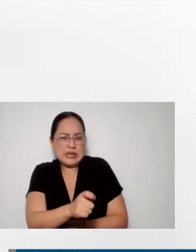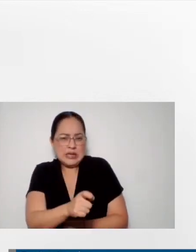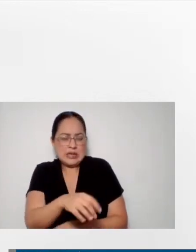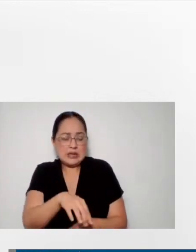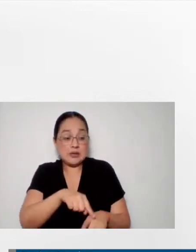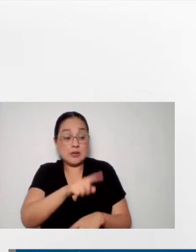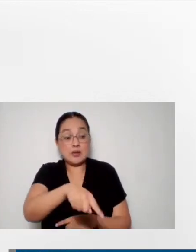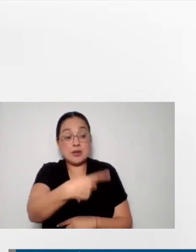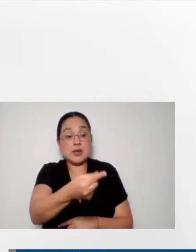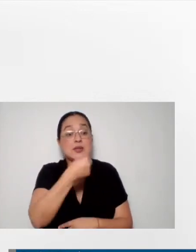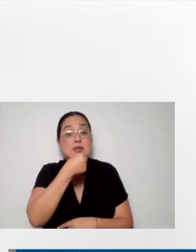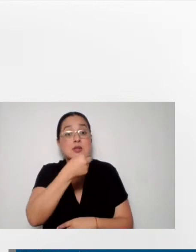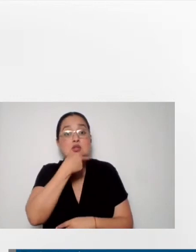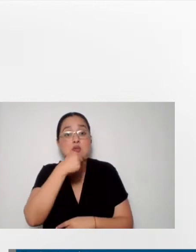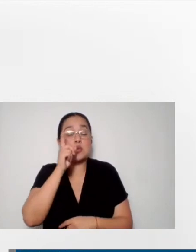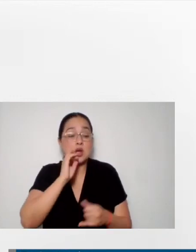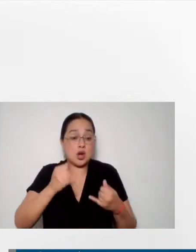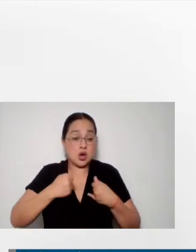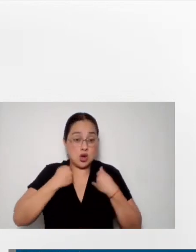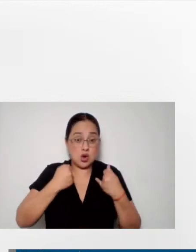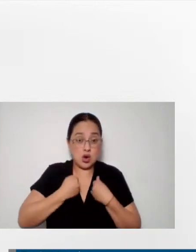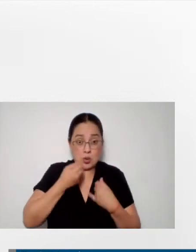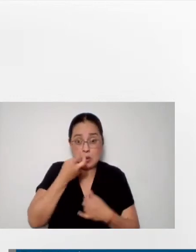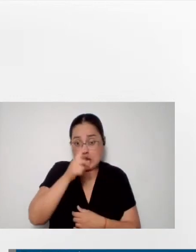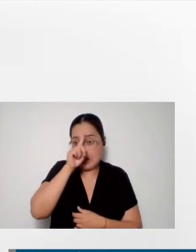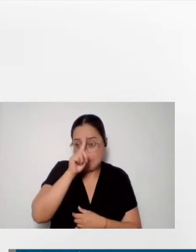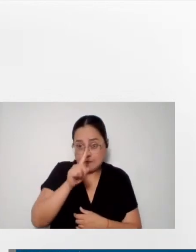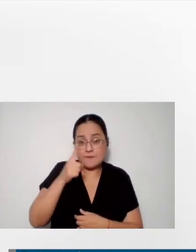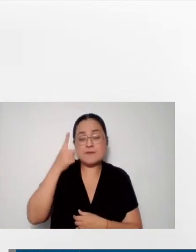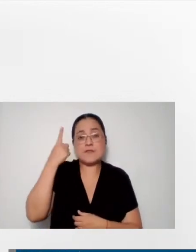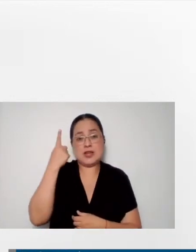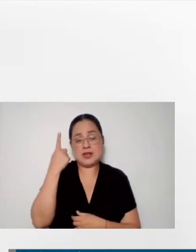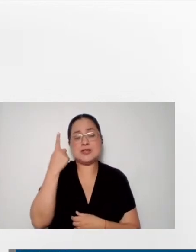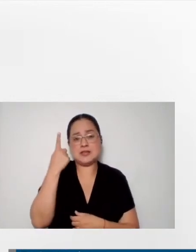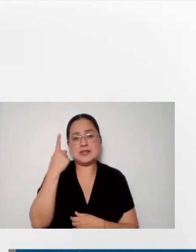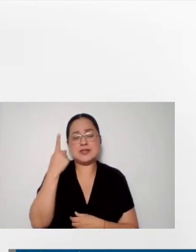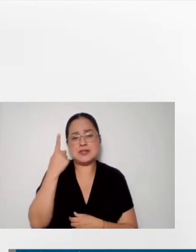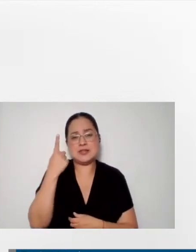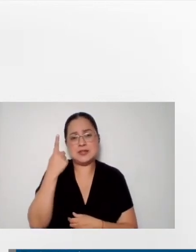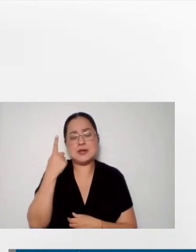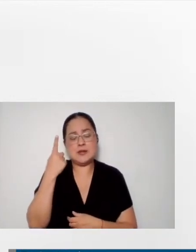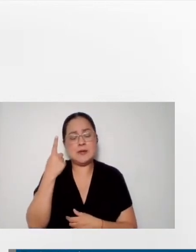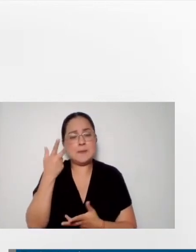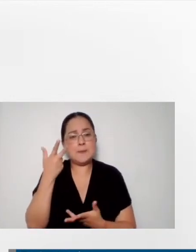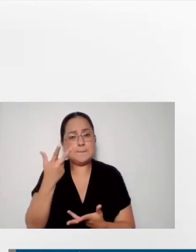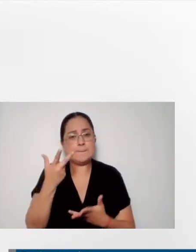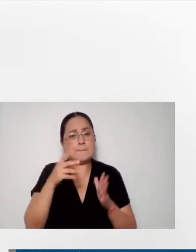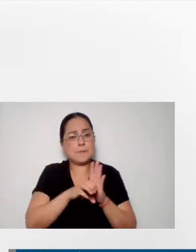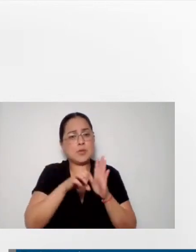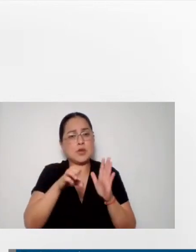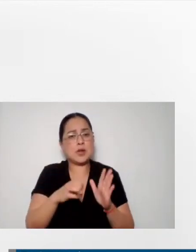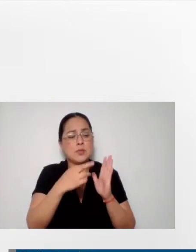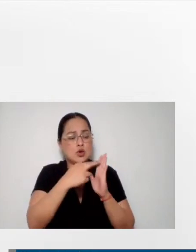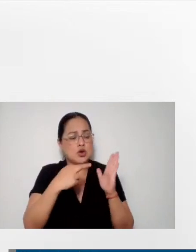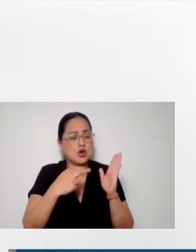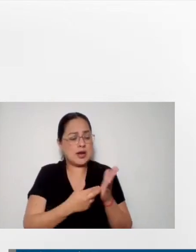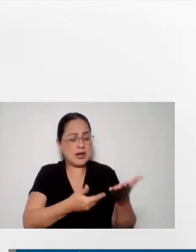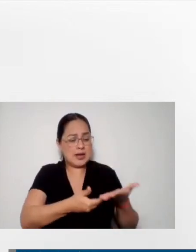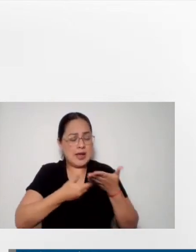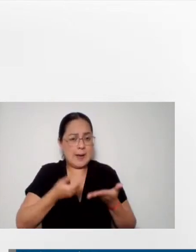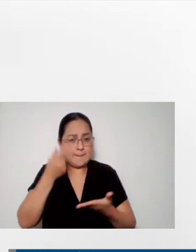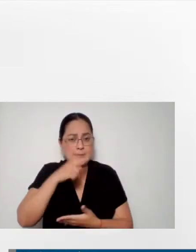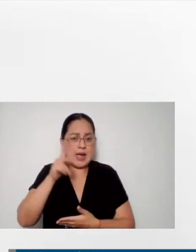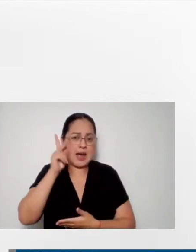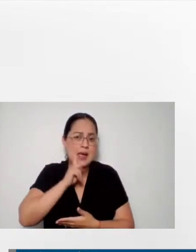niñas, adolescentes, es un poco más sencillo ver a través de los criterios jurisprudenciales, por ejemplo, las reglas para traer pruebas de manera